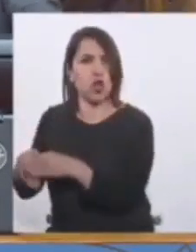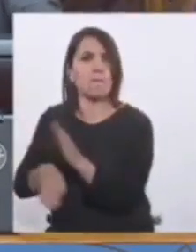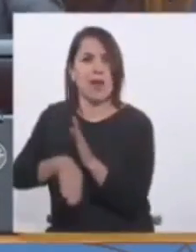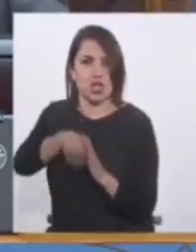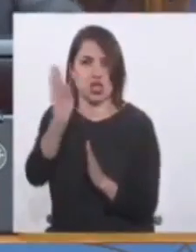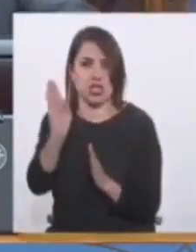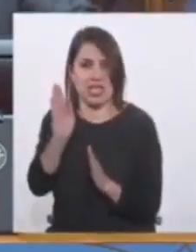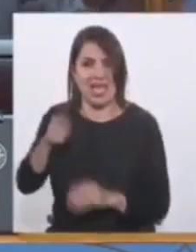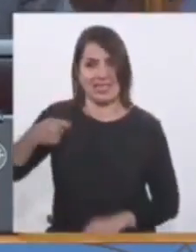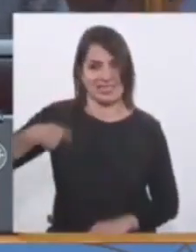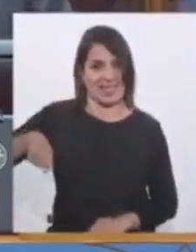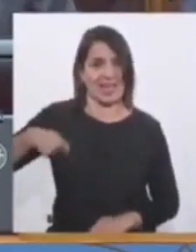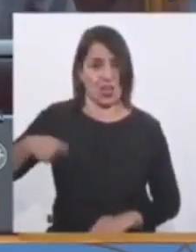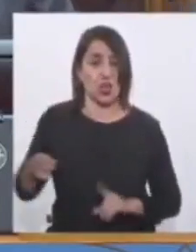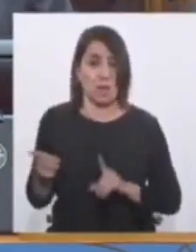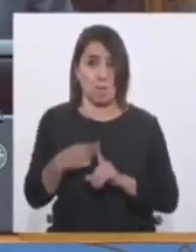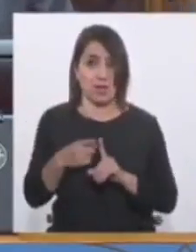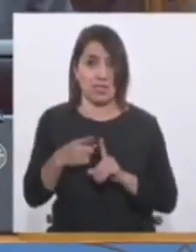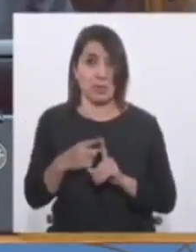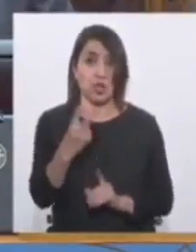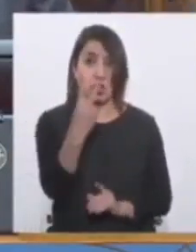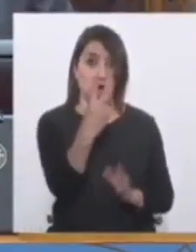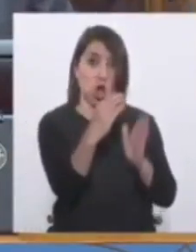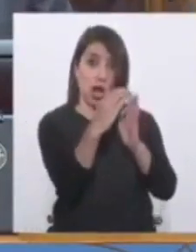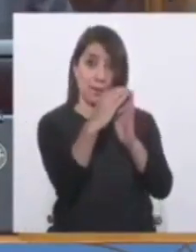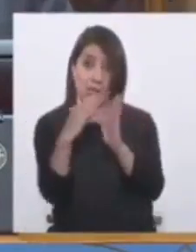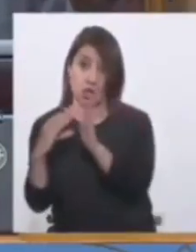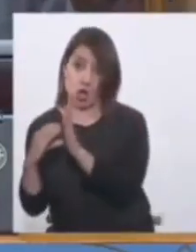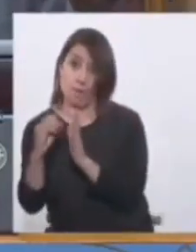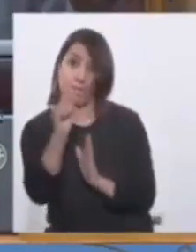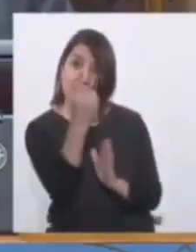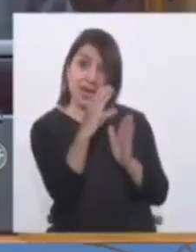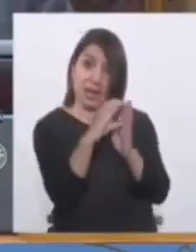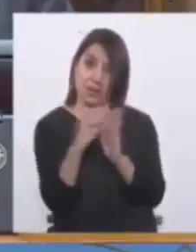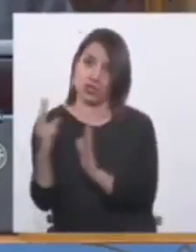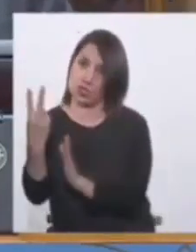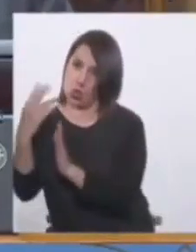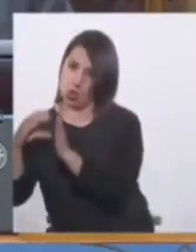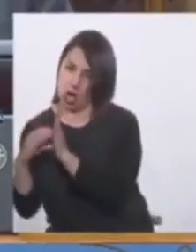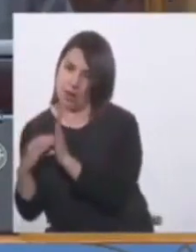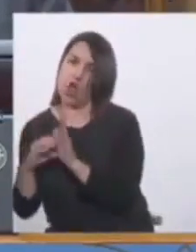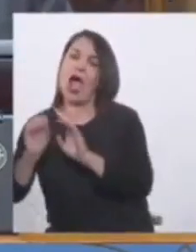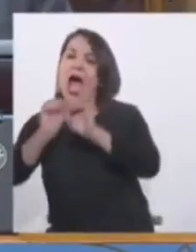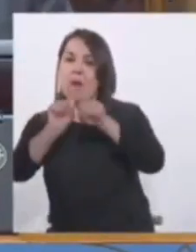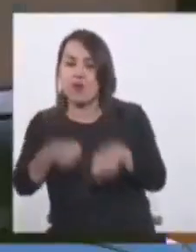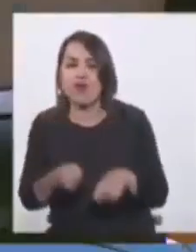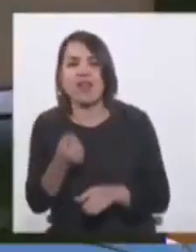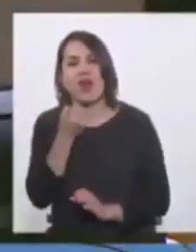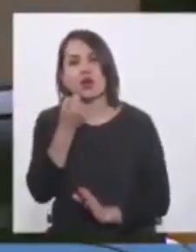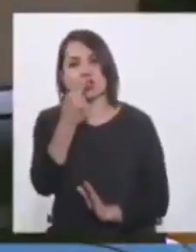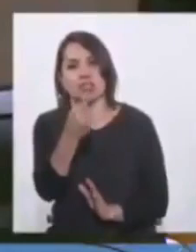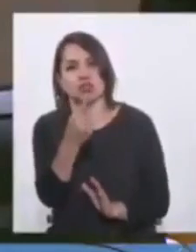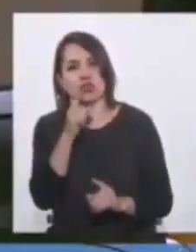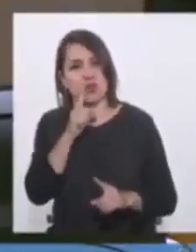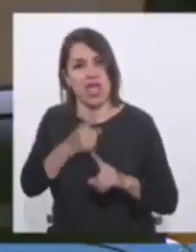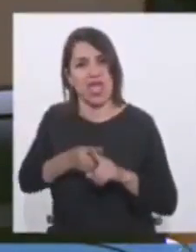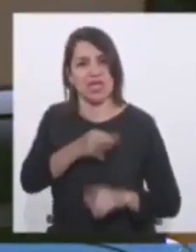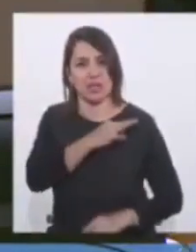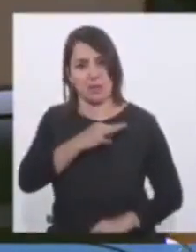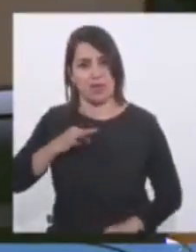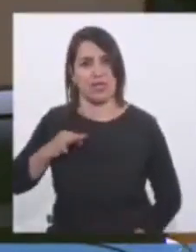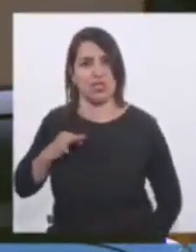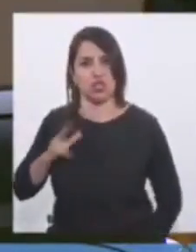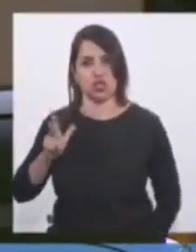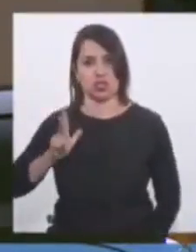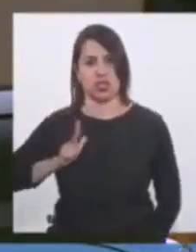ejercicio, en ambos capítulos, queda aprobada la acusación constitucional presentada en contra del exministro del Interior y Seguridad Pública, señor Andrés